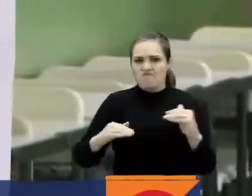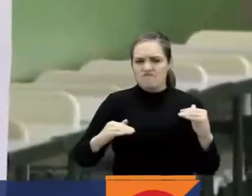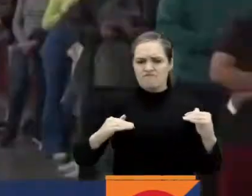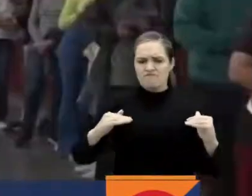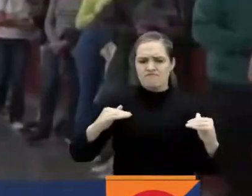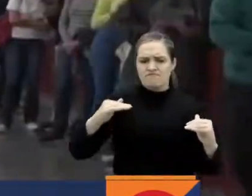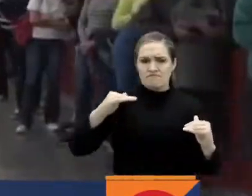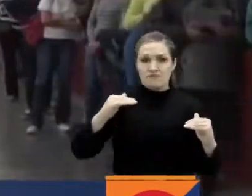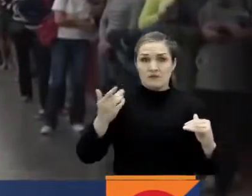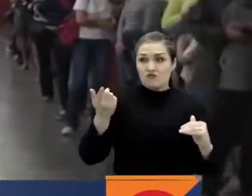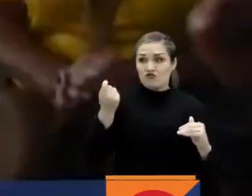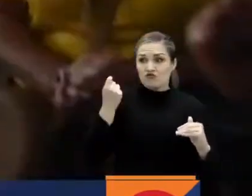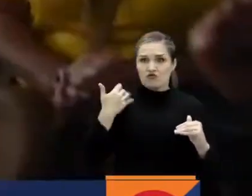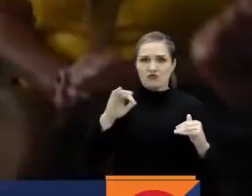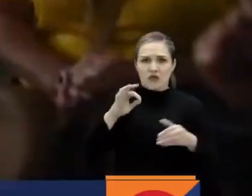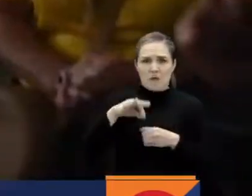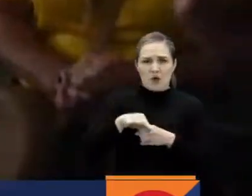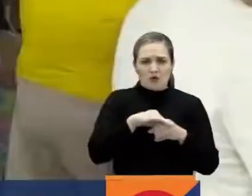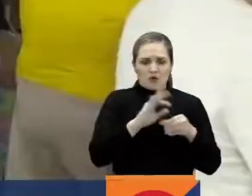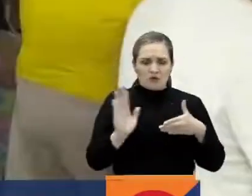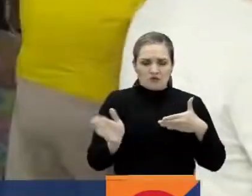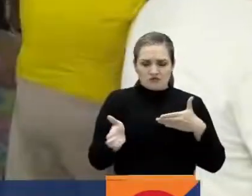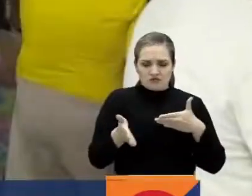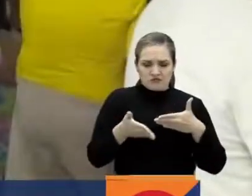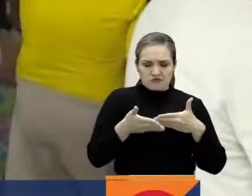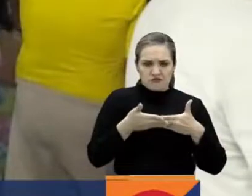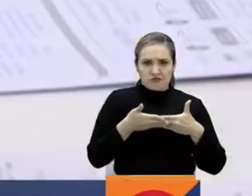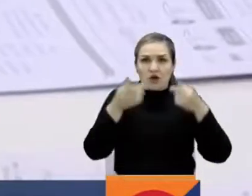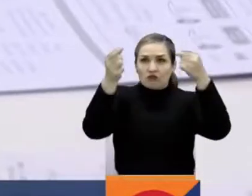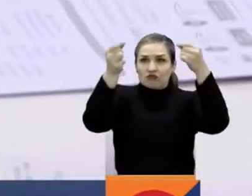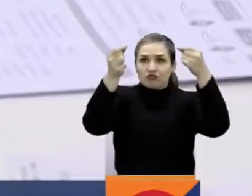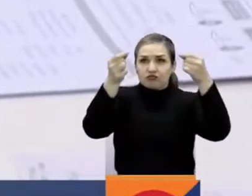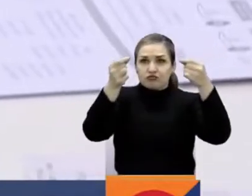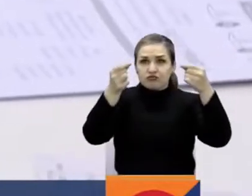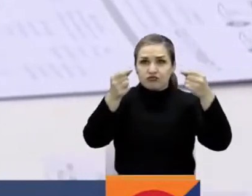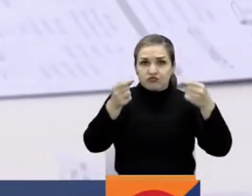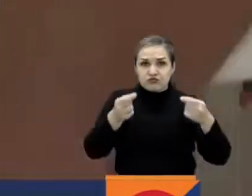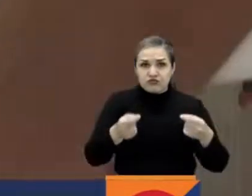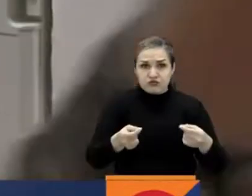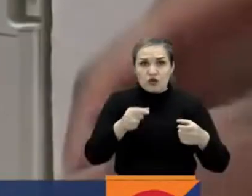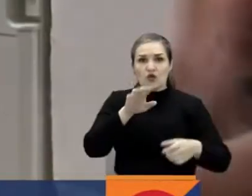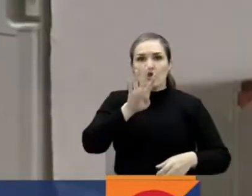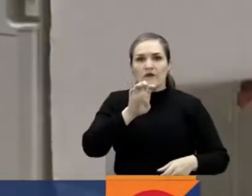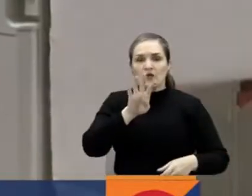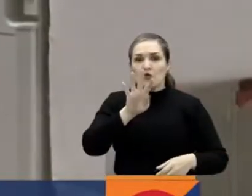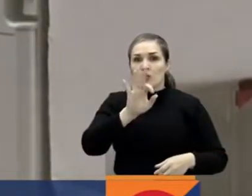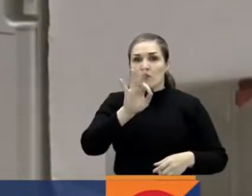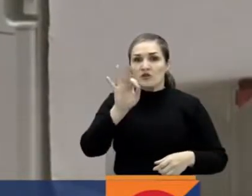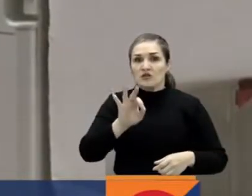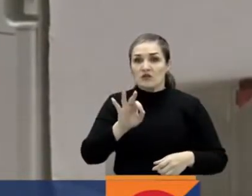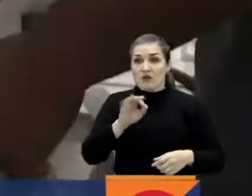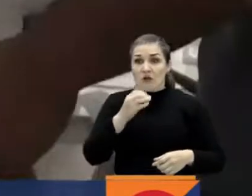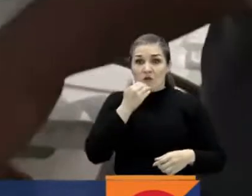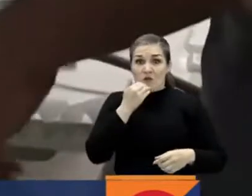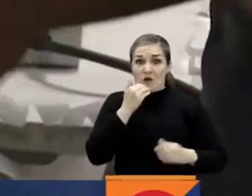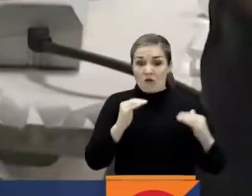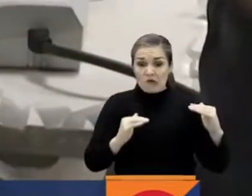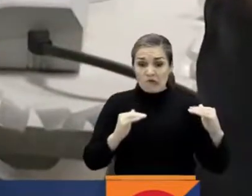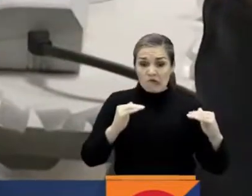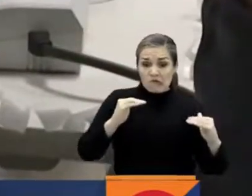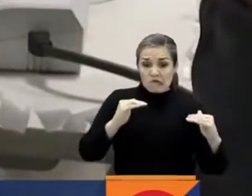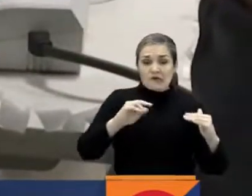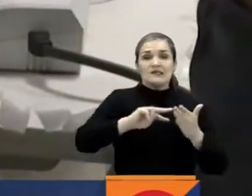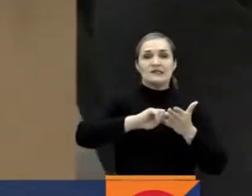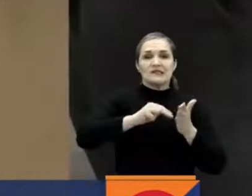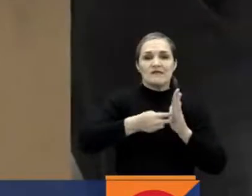sido escruñido el 94% de las mesas de votación. Ese resultado daría paso a una segunda vuelta electoral que será